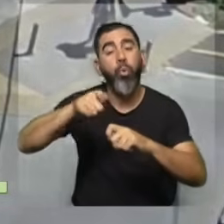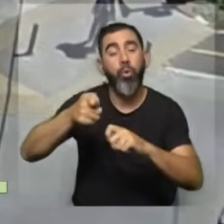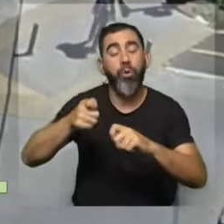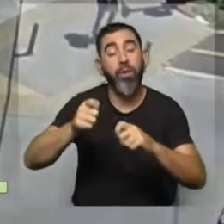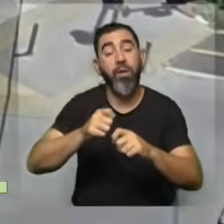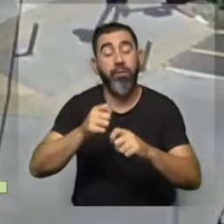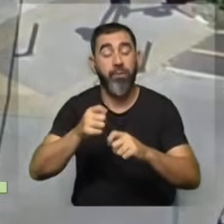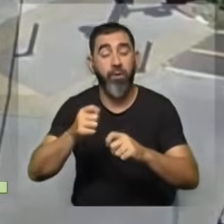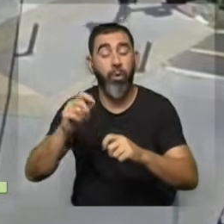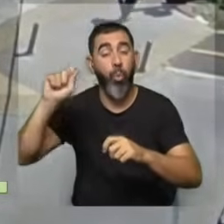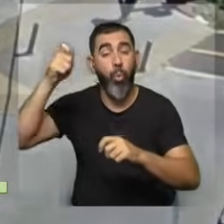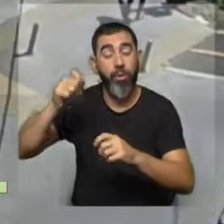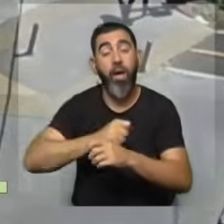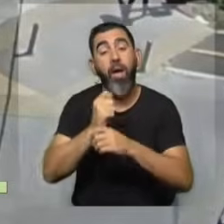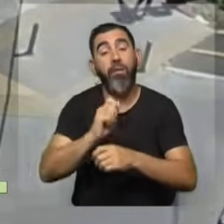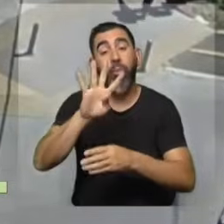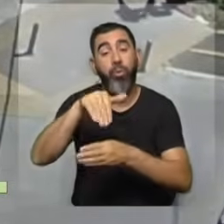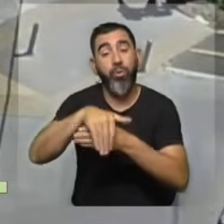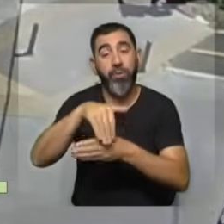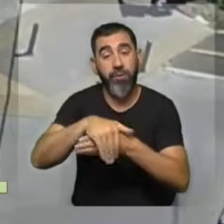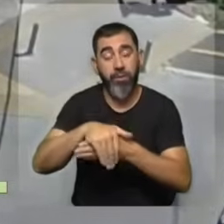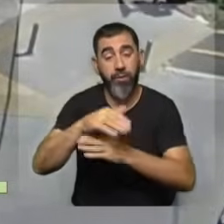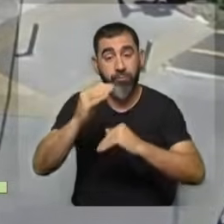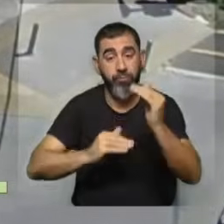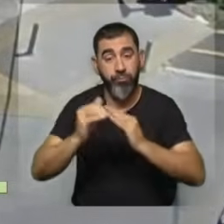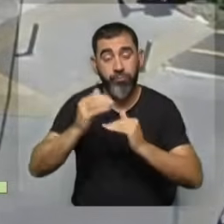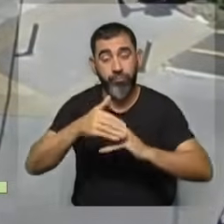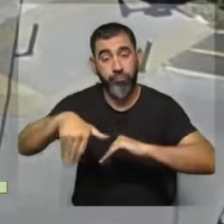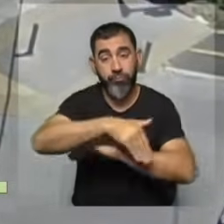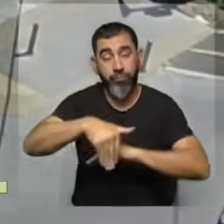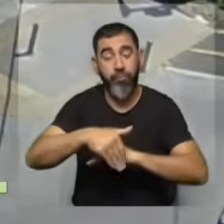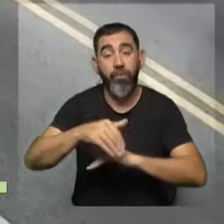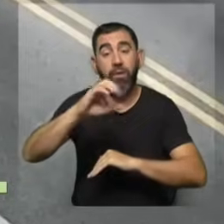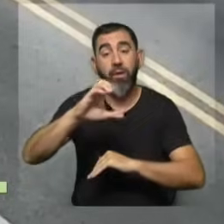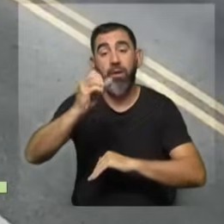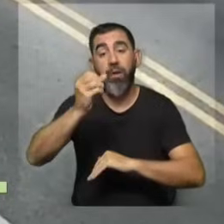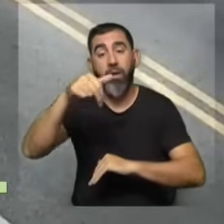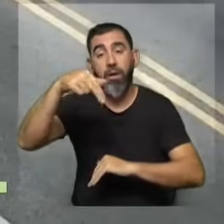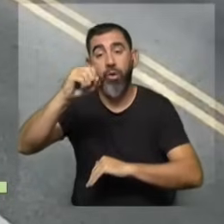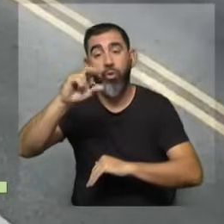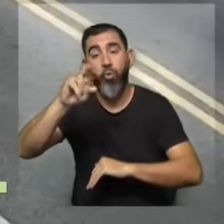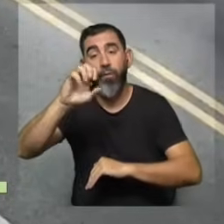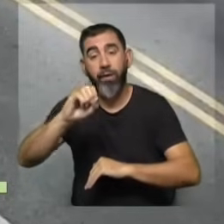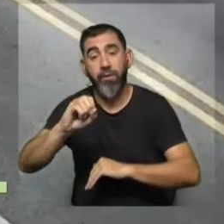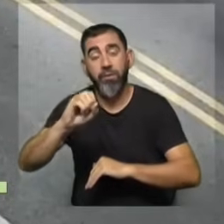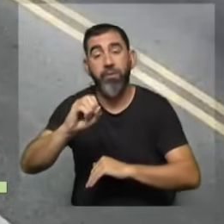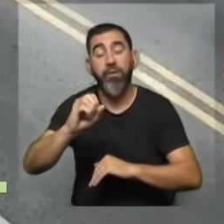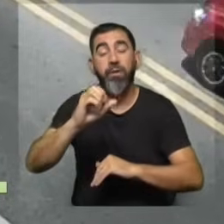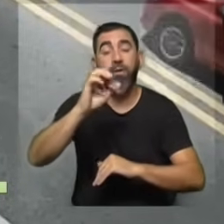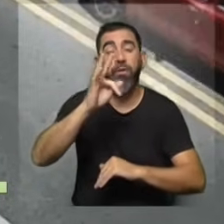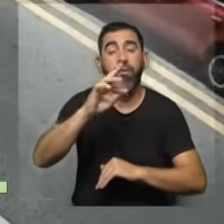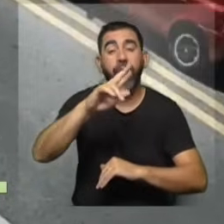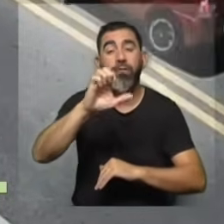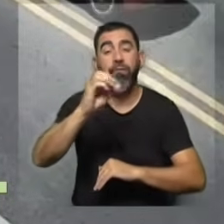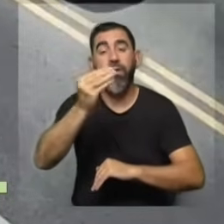Norte y Carlos B Ferreira hasta las 4 de la tarde Hay obras de hormigonado y en canobas del castillo y Clemente fregueiro